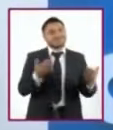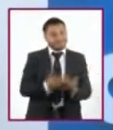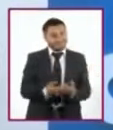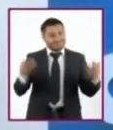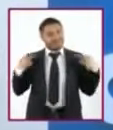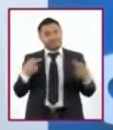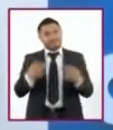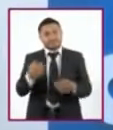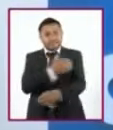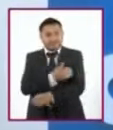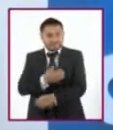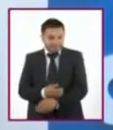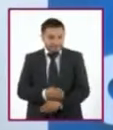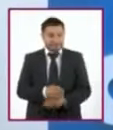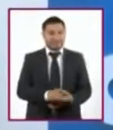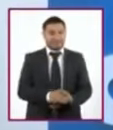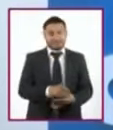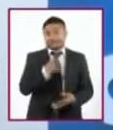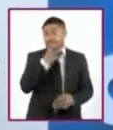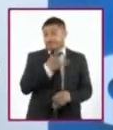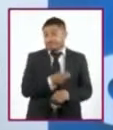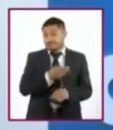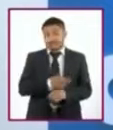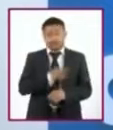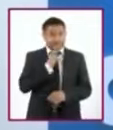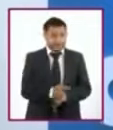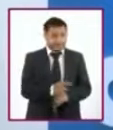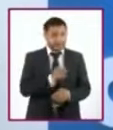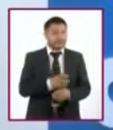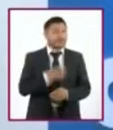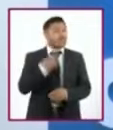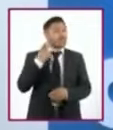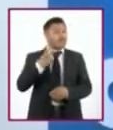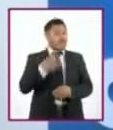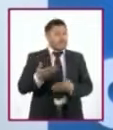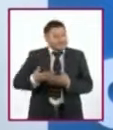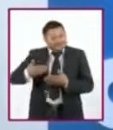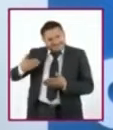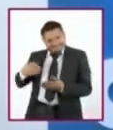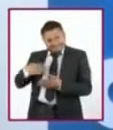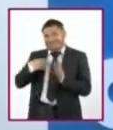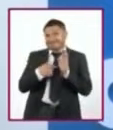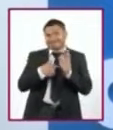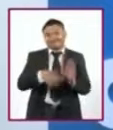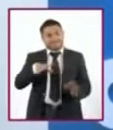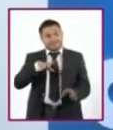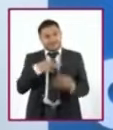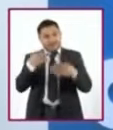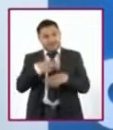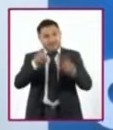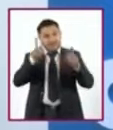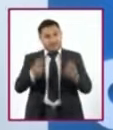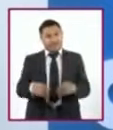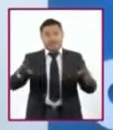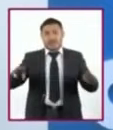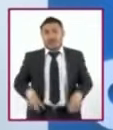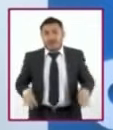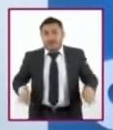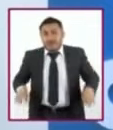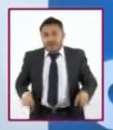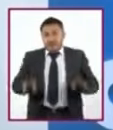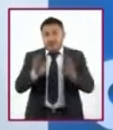oportunidad. Los resultados de las imágenes anteriores son un acercamiento que tiene que ver con el tema de las propiedades de